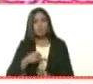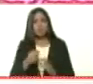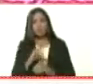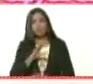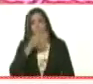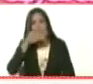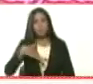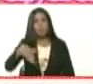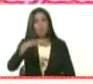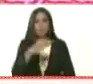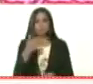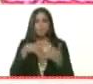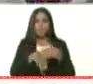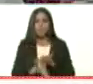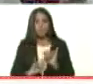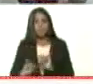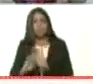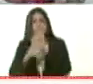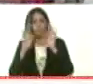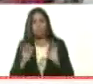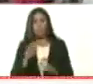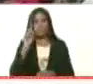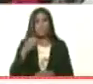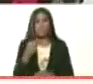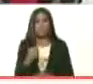pueblo integralmente.